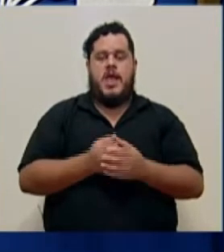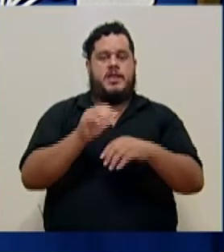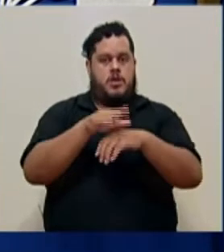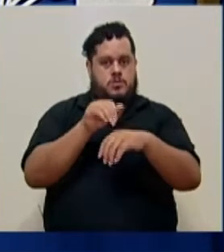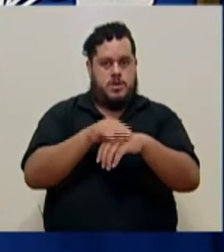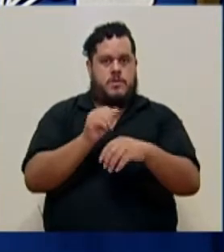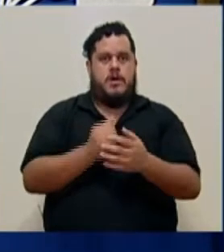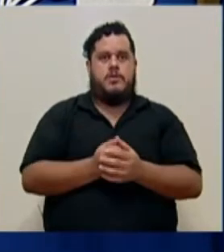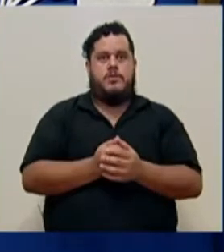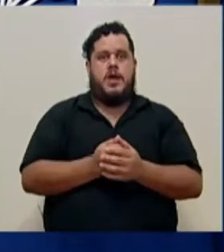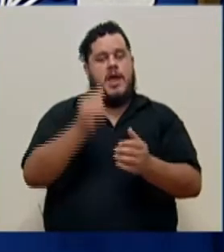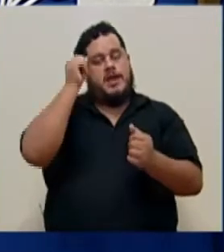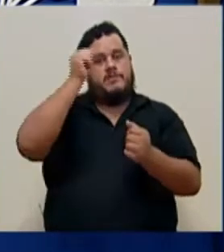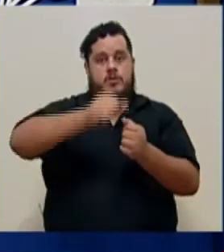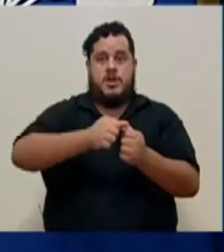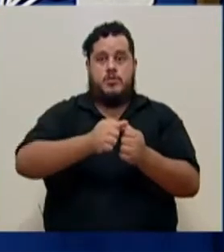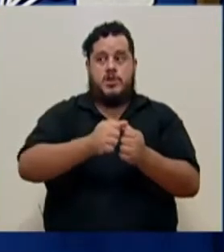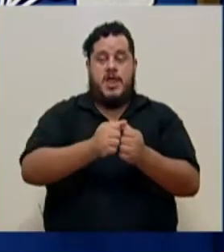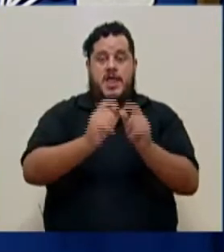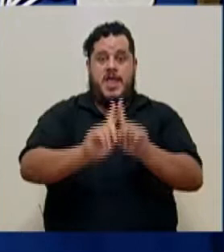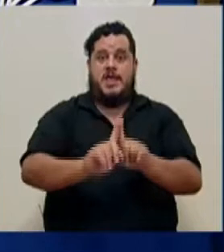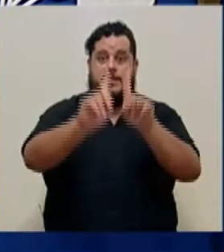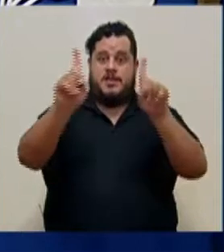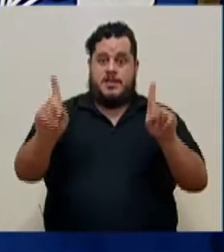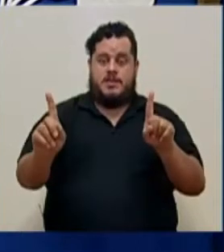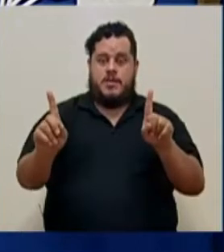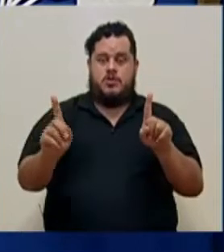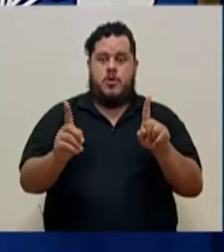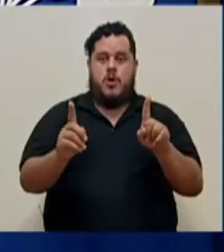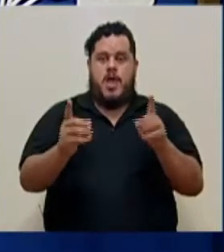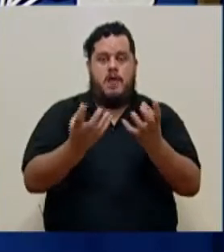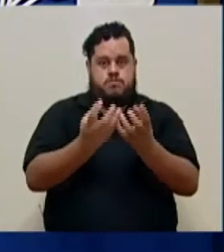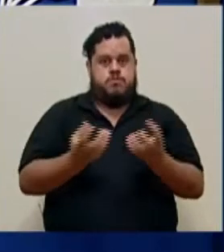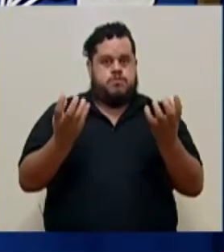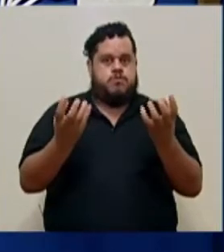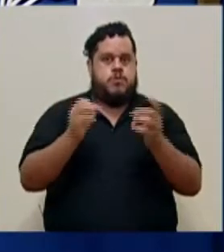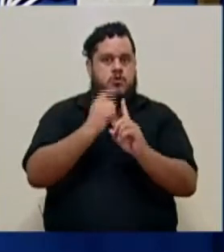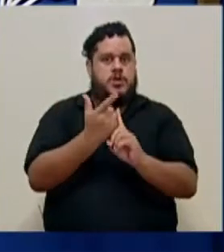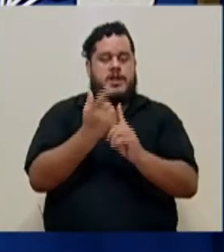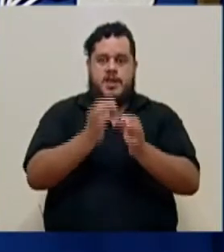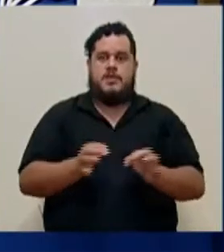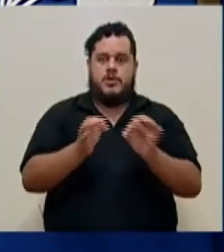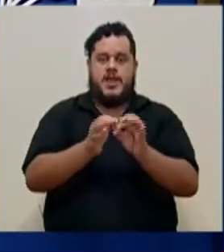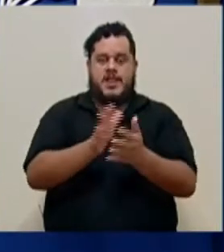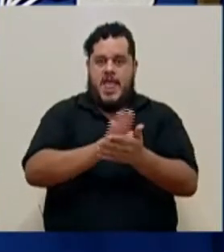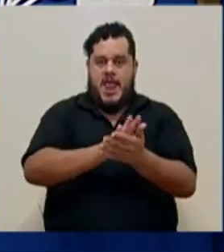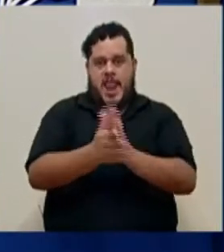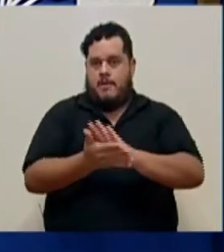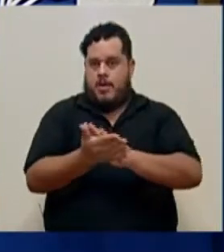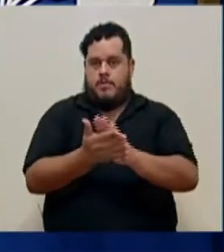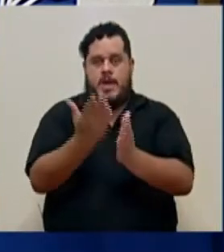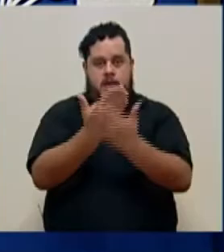llamado. Recordemos que el distanciamiento entre burbujas sociales sigue siendo muy importante, el lavado de manos súper